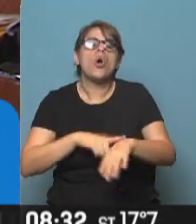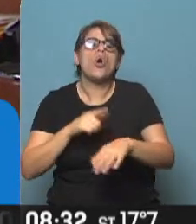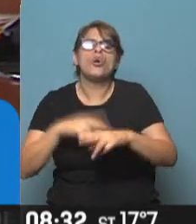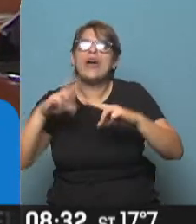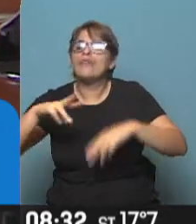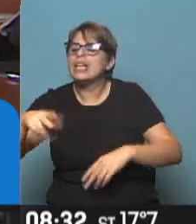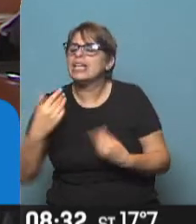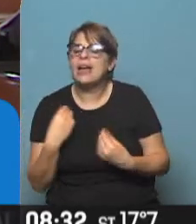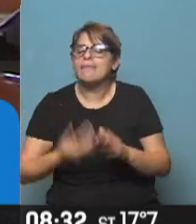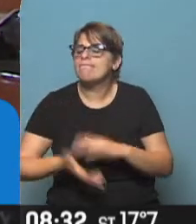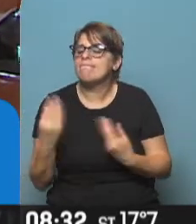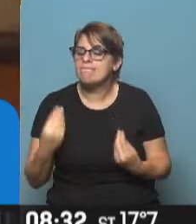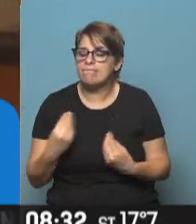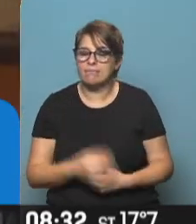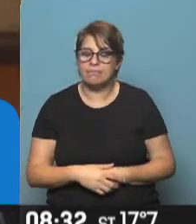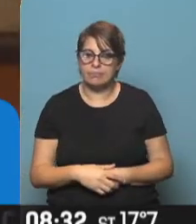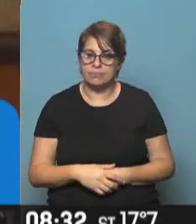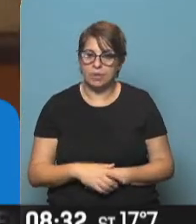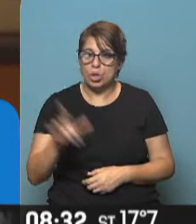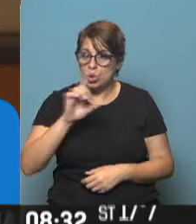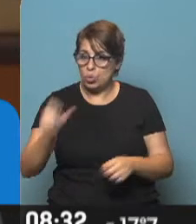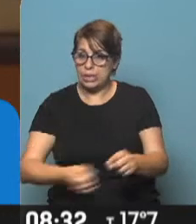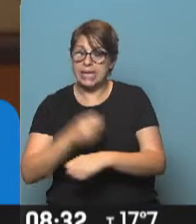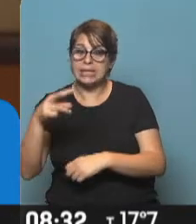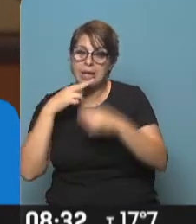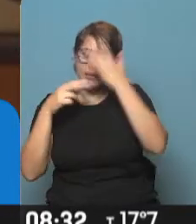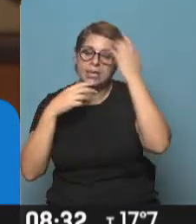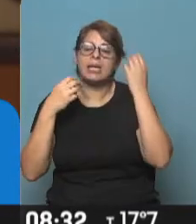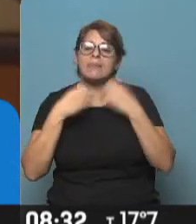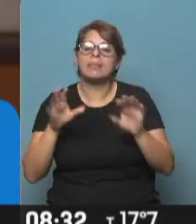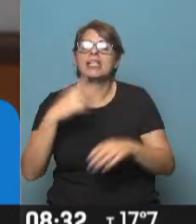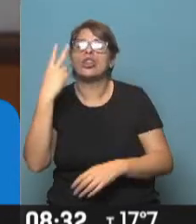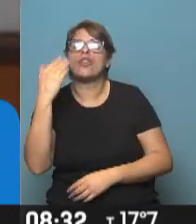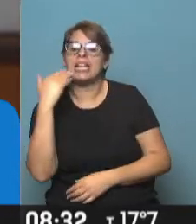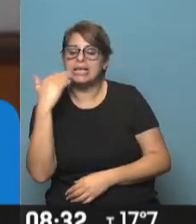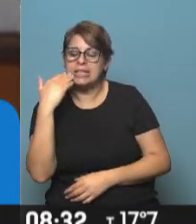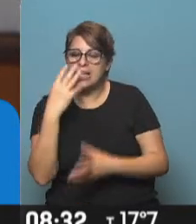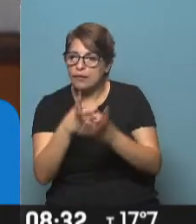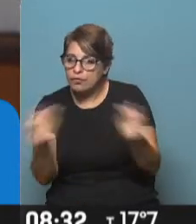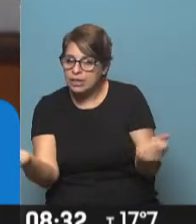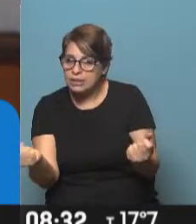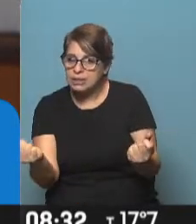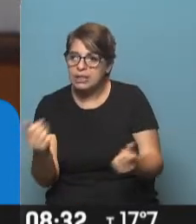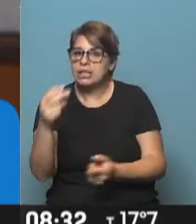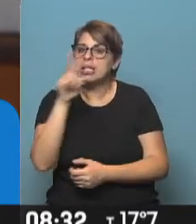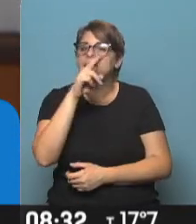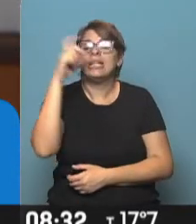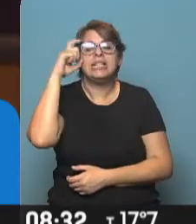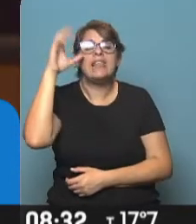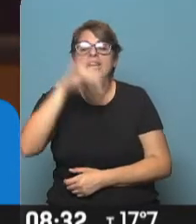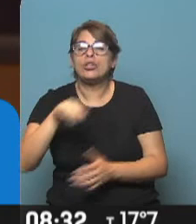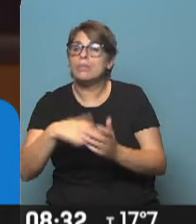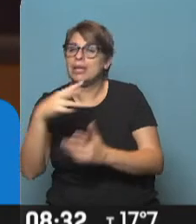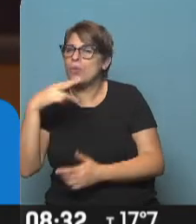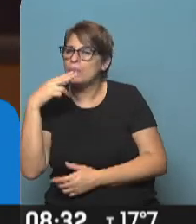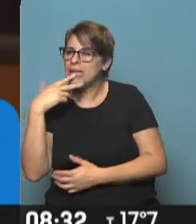tener en cuenta bueno el de lunes a viernes abrimos a las 14 y cerramos a las 22 menos el viernes